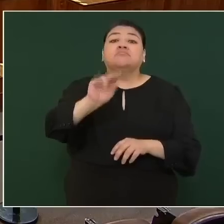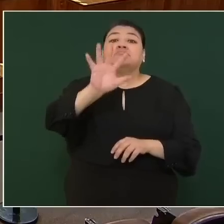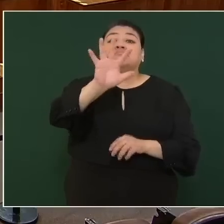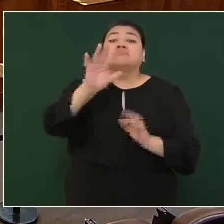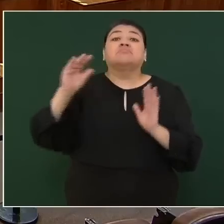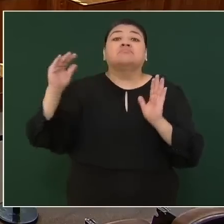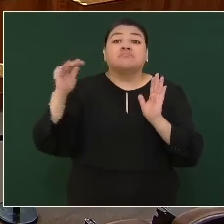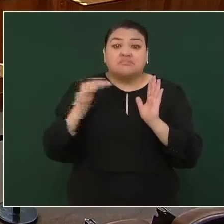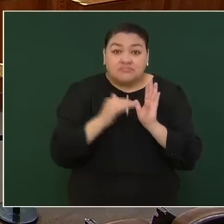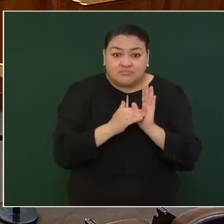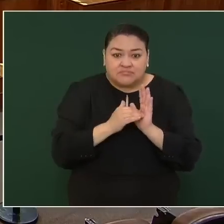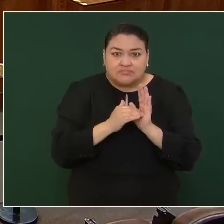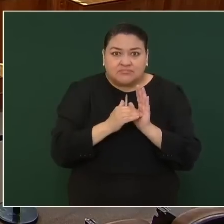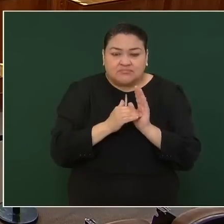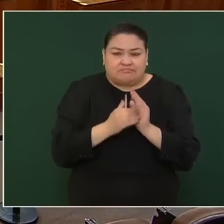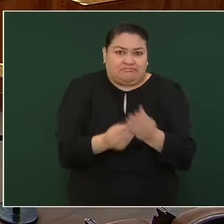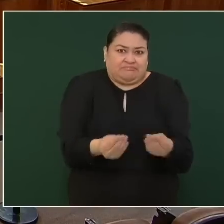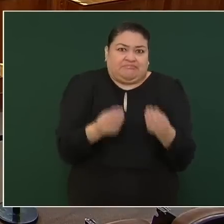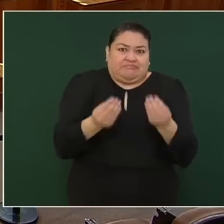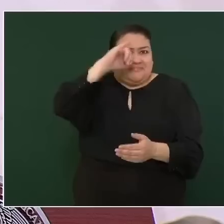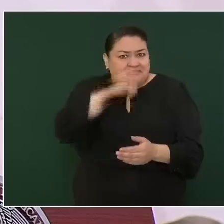885,000. Esto nunca había pasado.